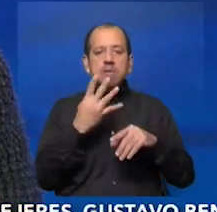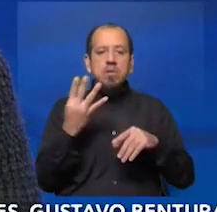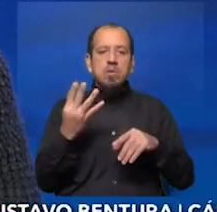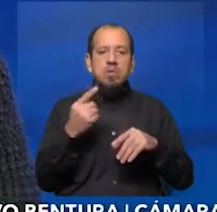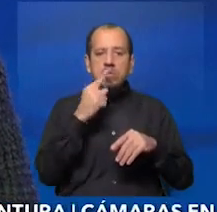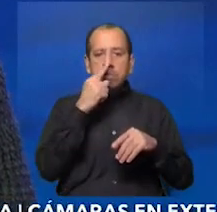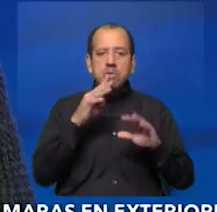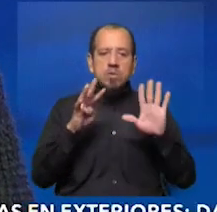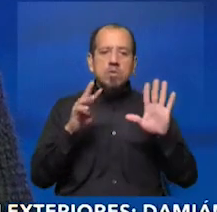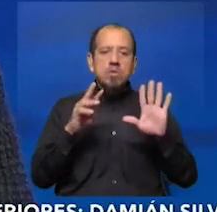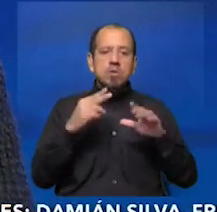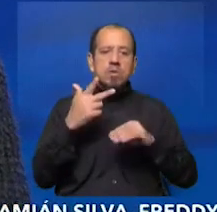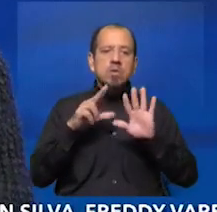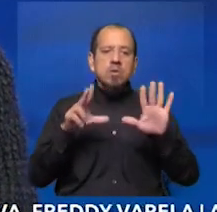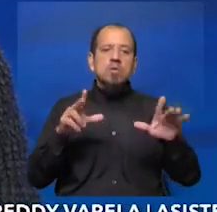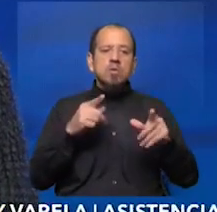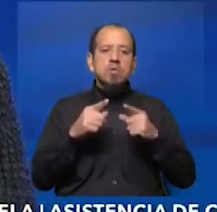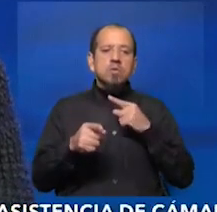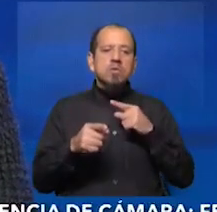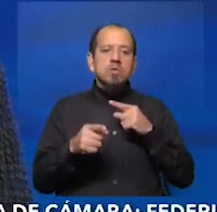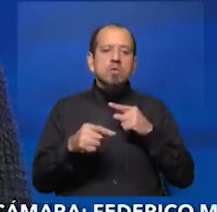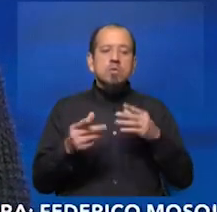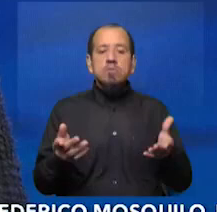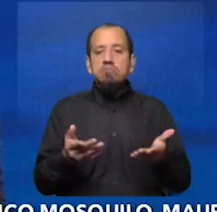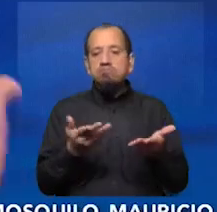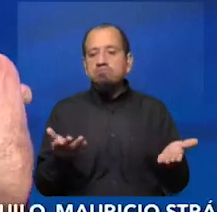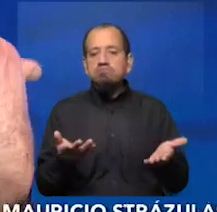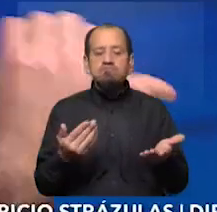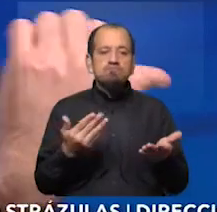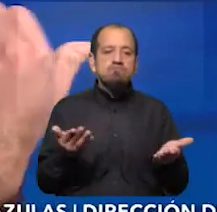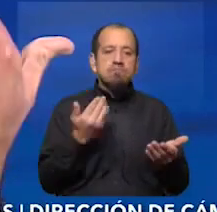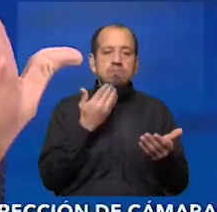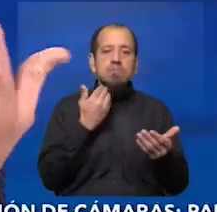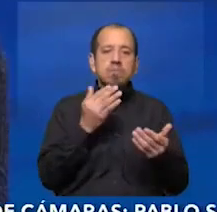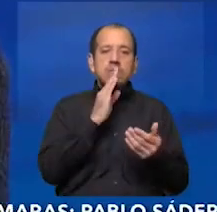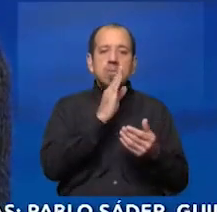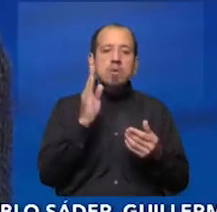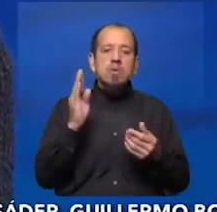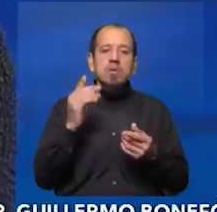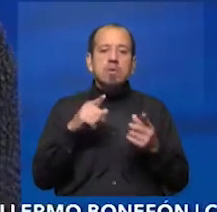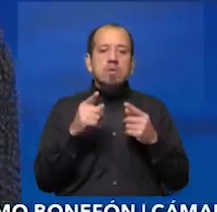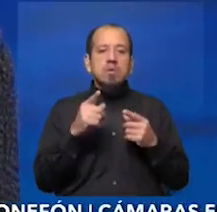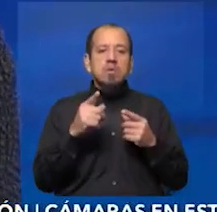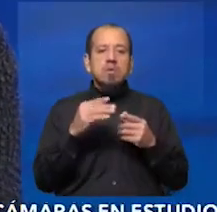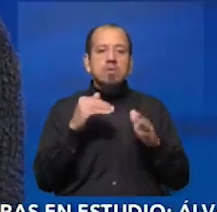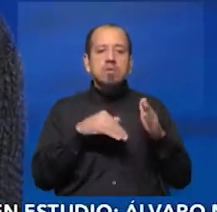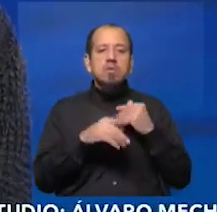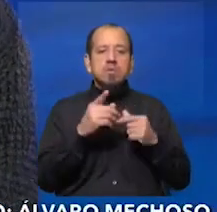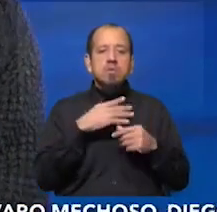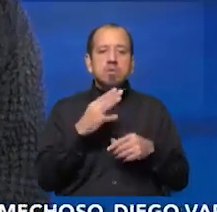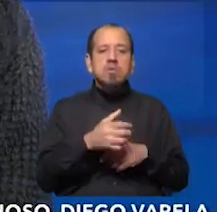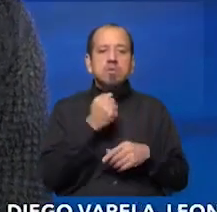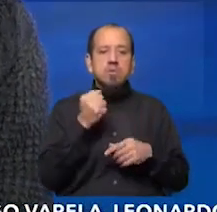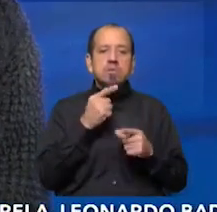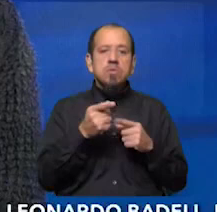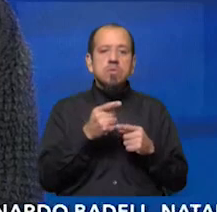1938 eran dos álbumes que estaban perdidos en realidad no estaban ni siquiera en la biblioteca nacional un coleccionista conocido los los